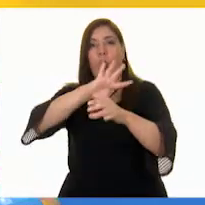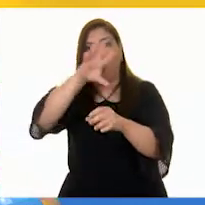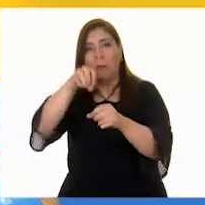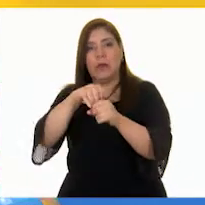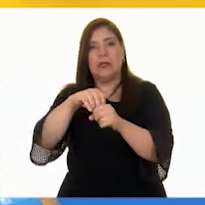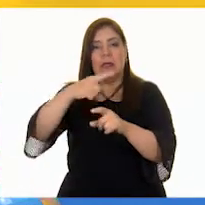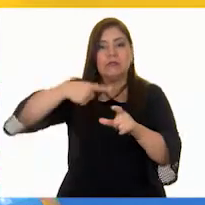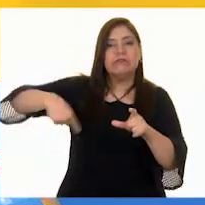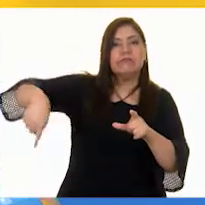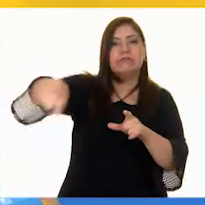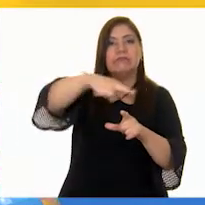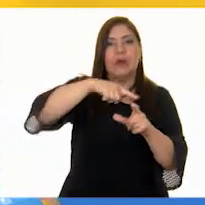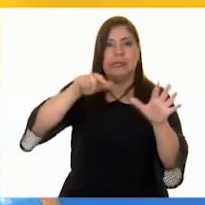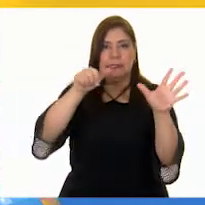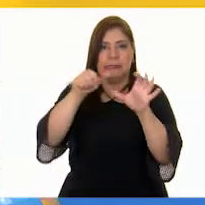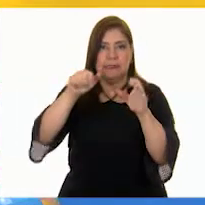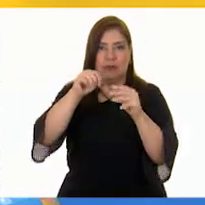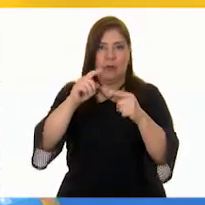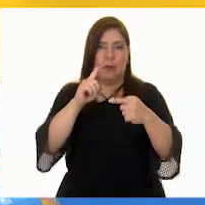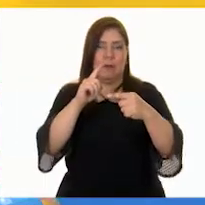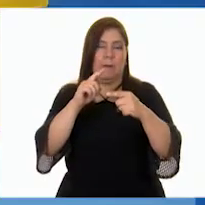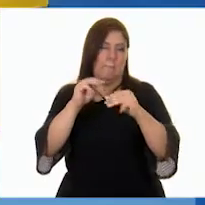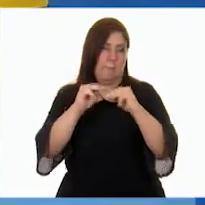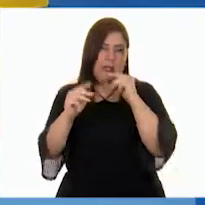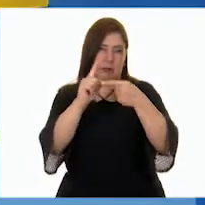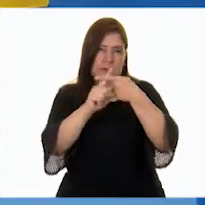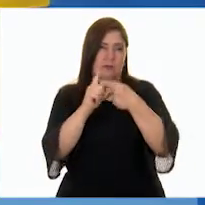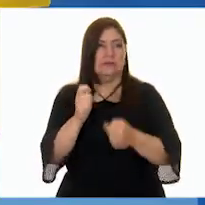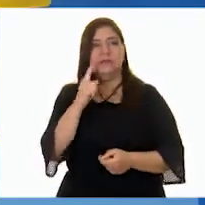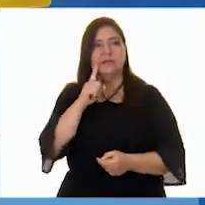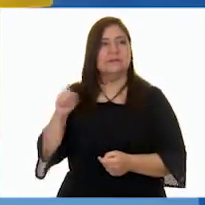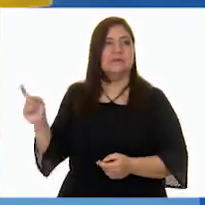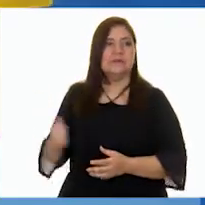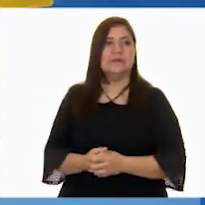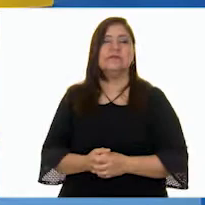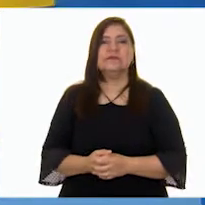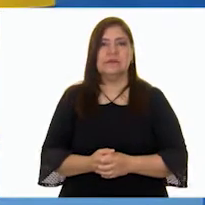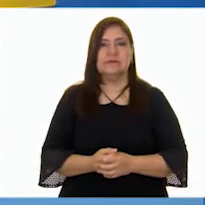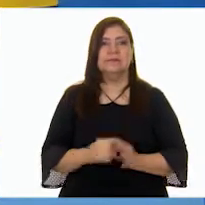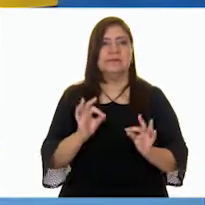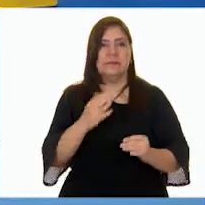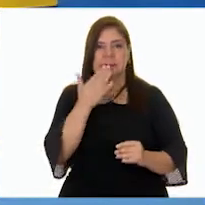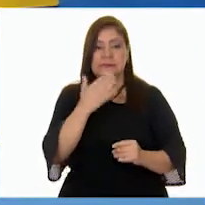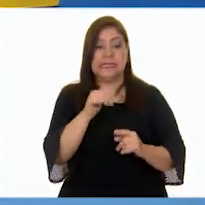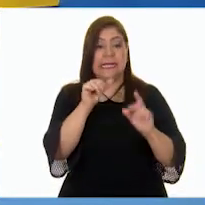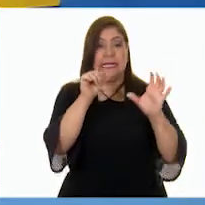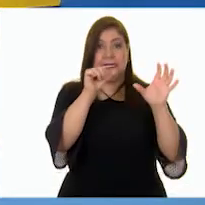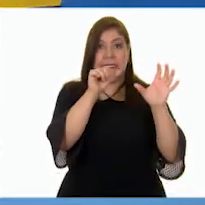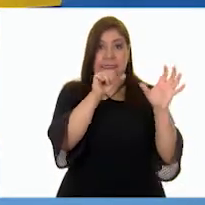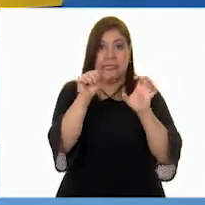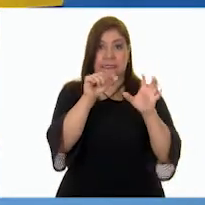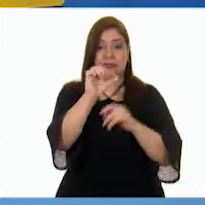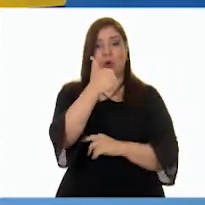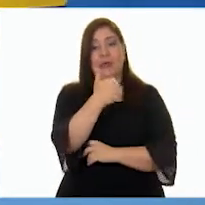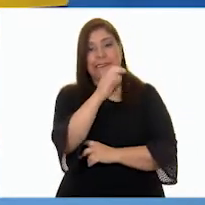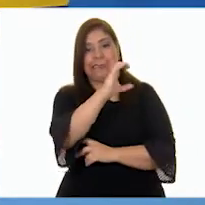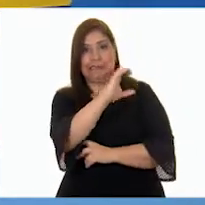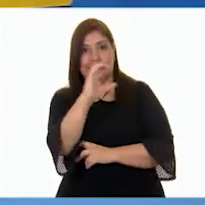papá. Que son 600. Exacto. Entonces, sumamos 600